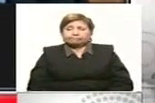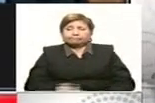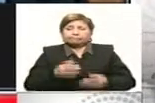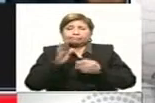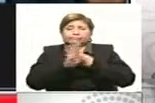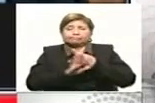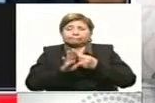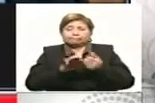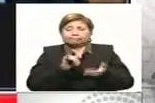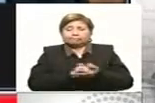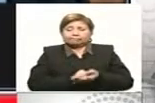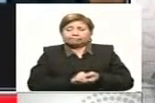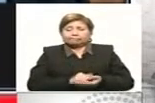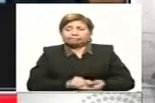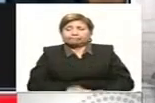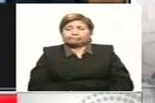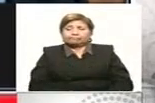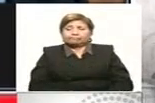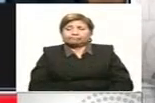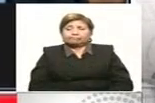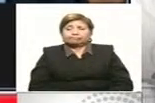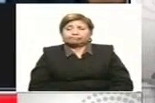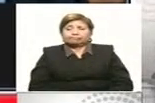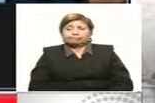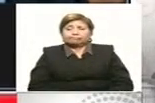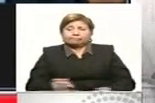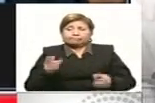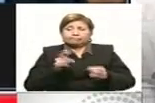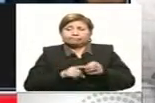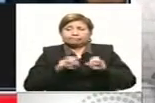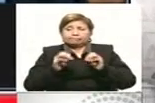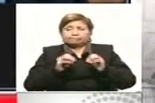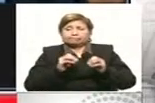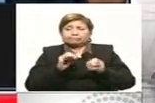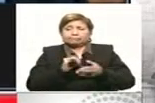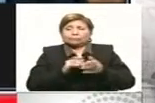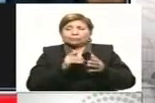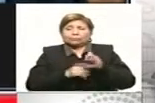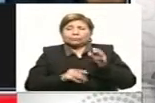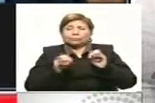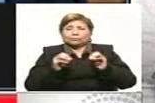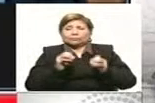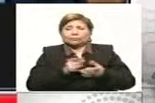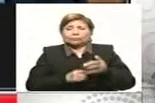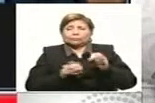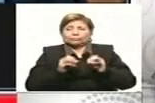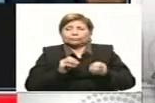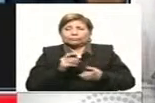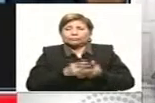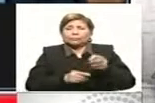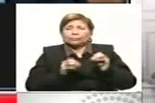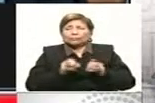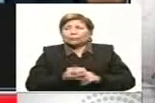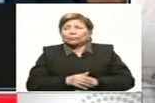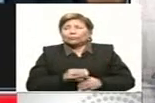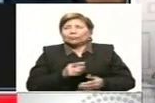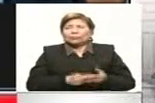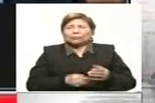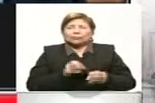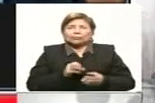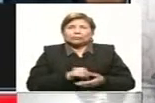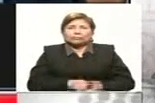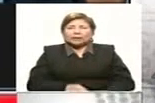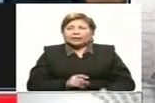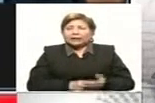quiero respaldar y me adhiero a los congresistas que me antecedieron, que es